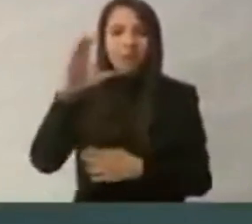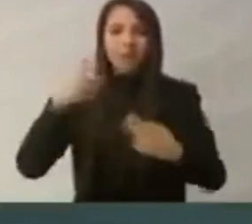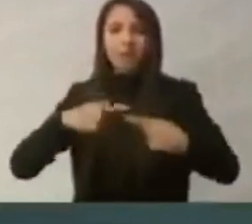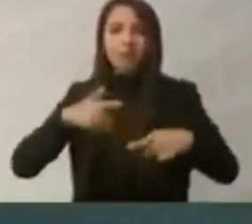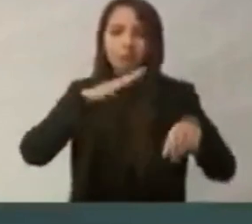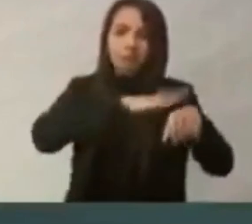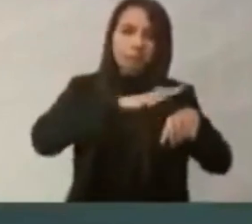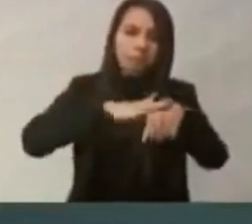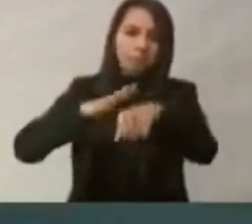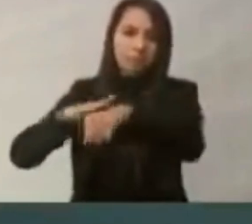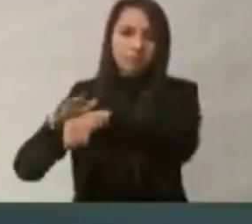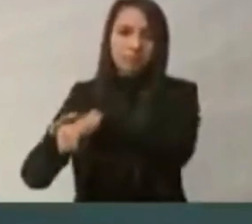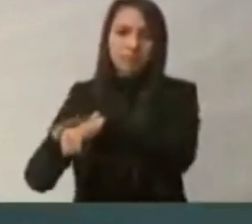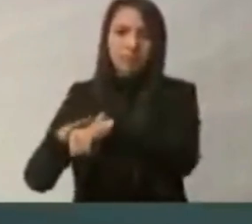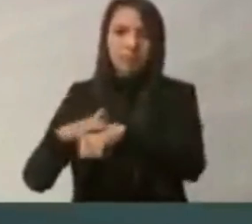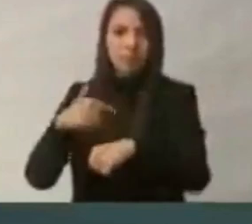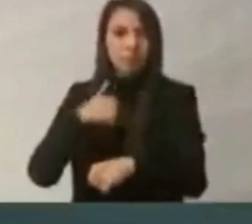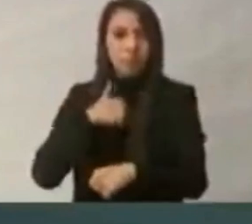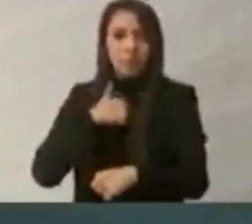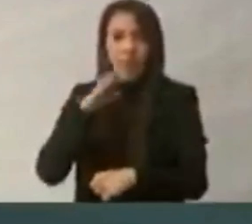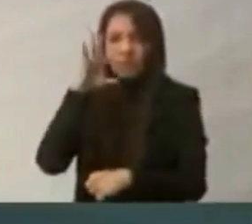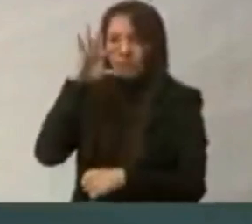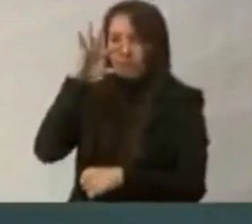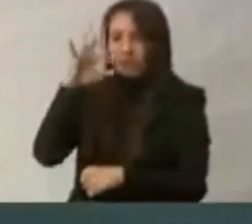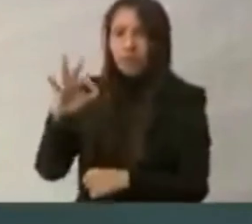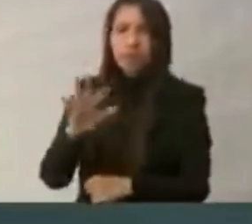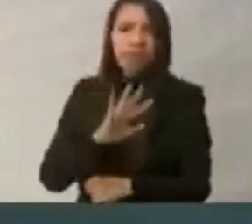no les voy a fallar.